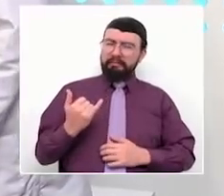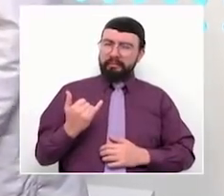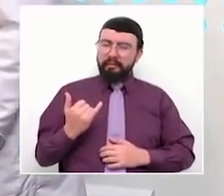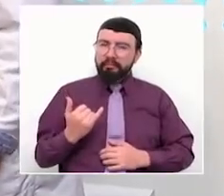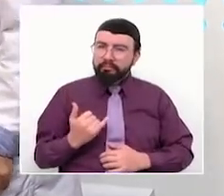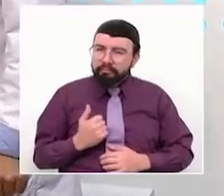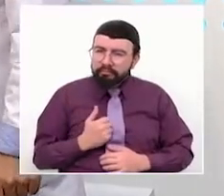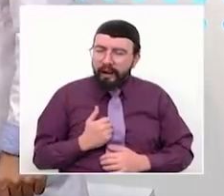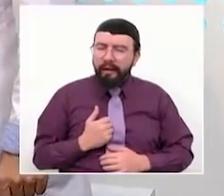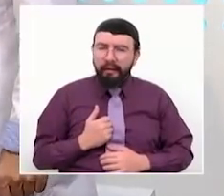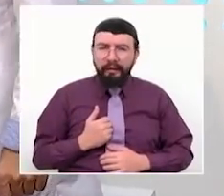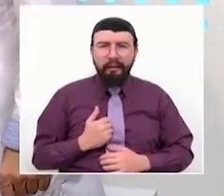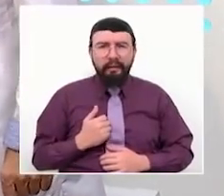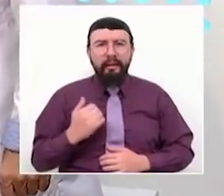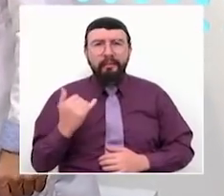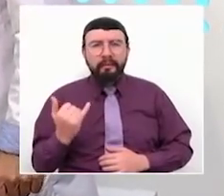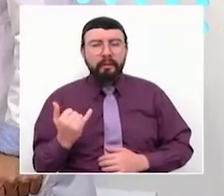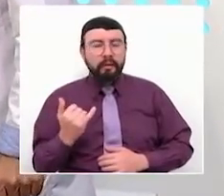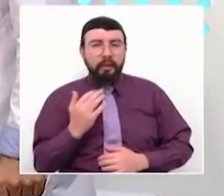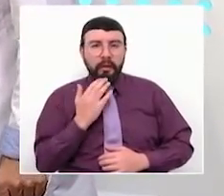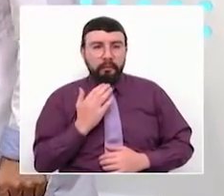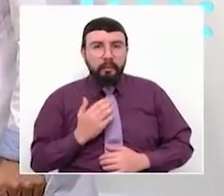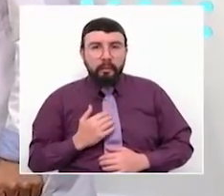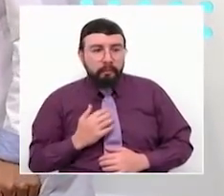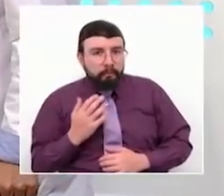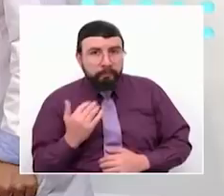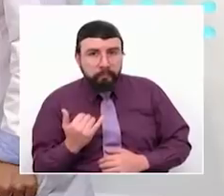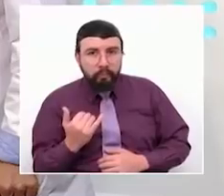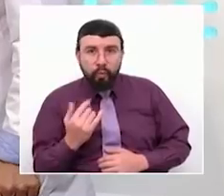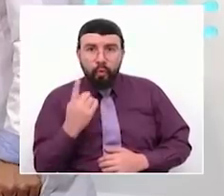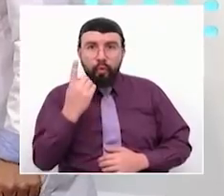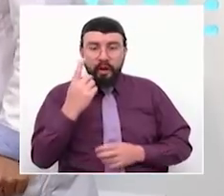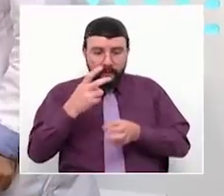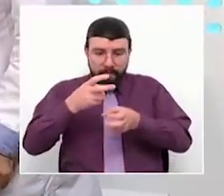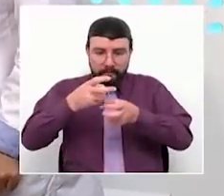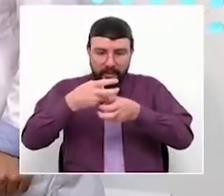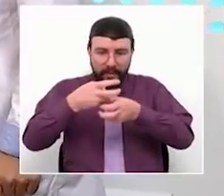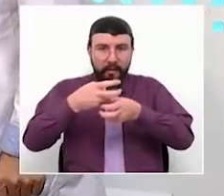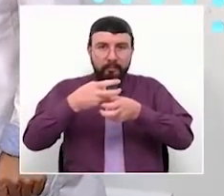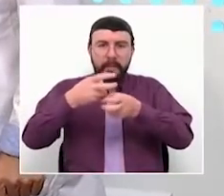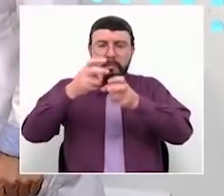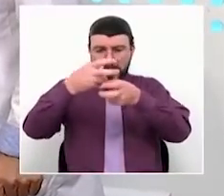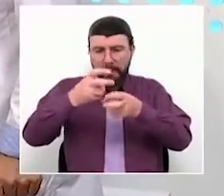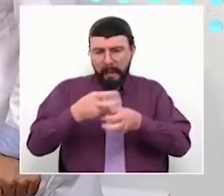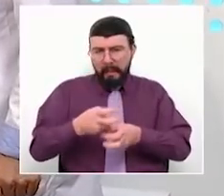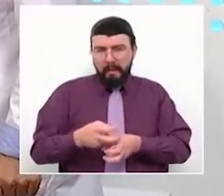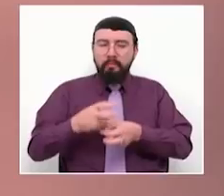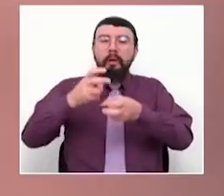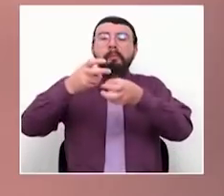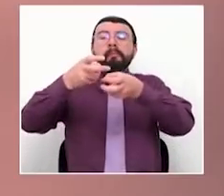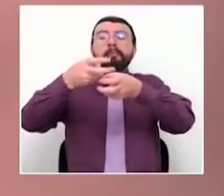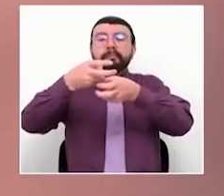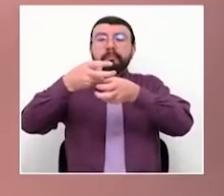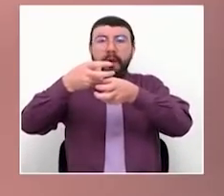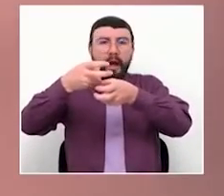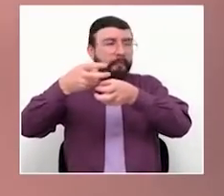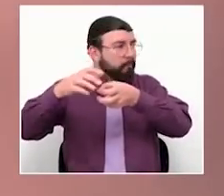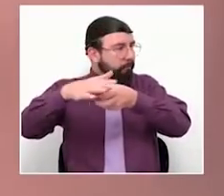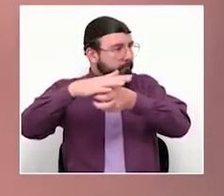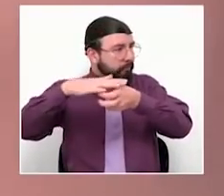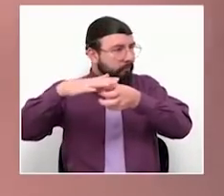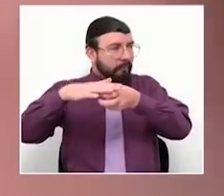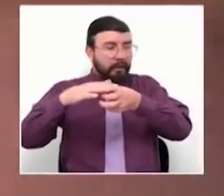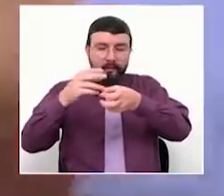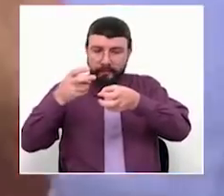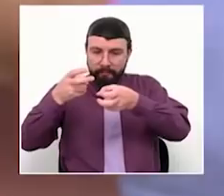Entonces, digamos, esta es una porción, es una sola vértebra de la columna. Entonces, ella va a encajonar exactamente acá. Pero mire